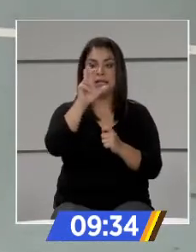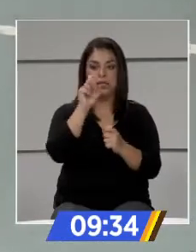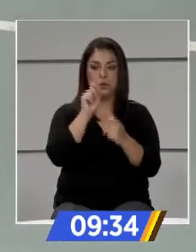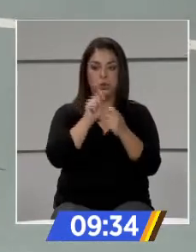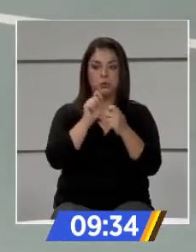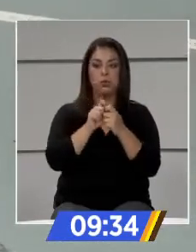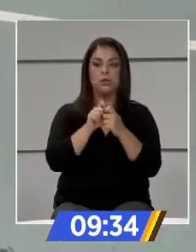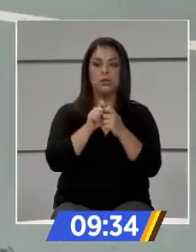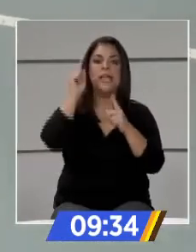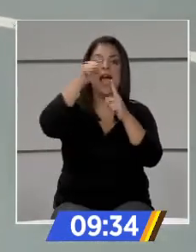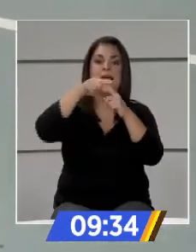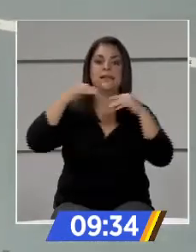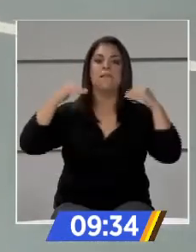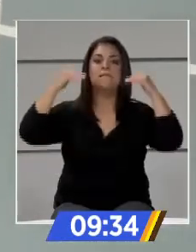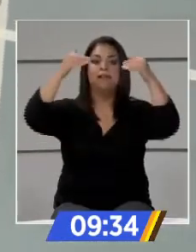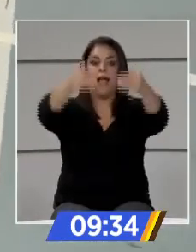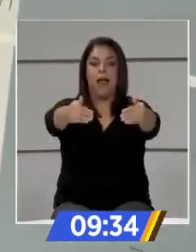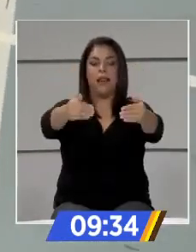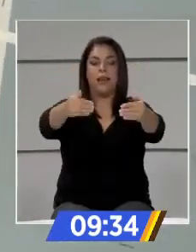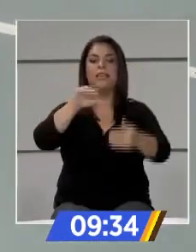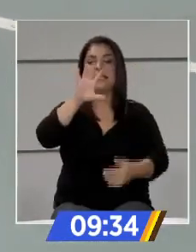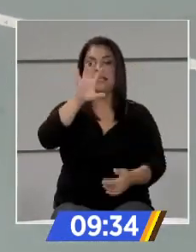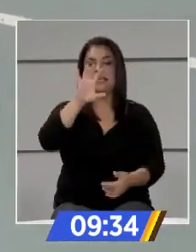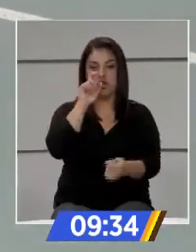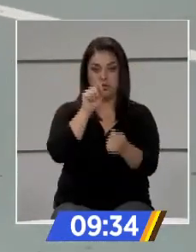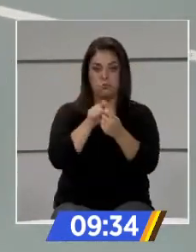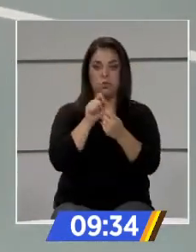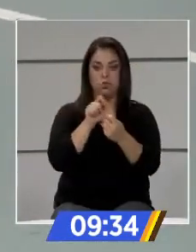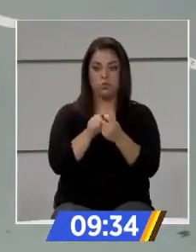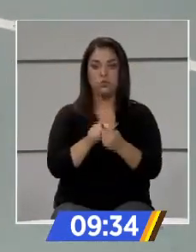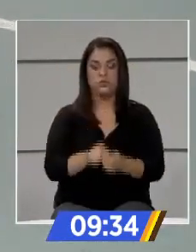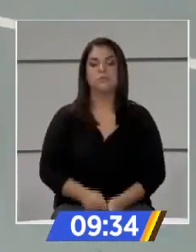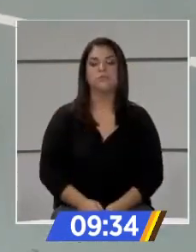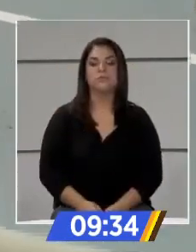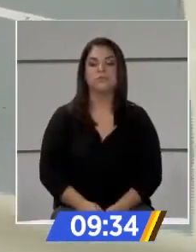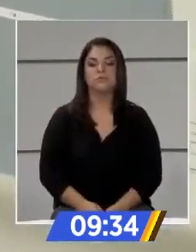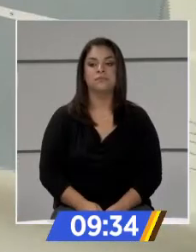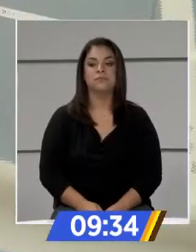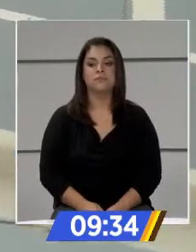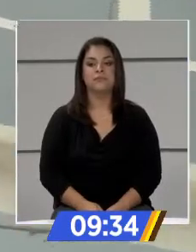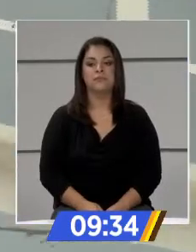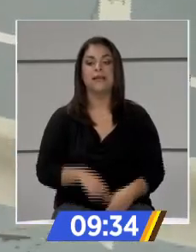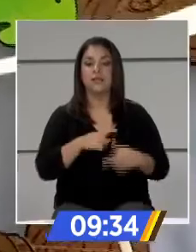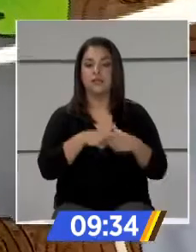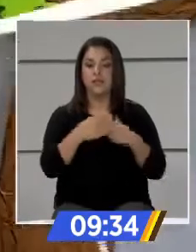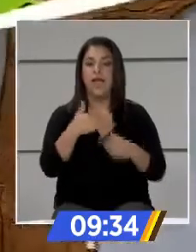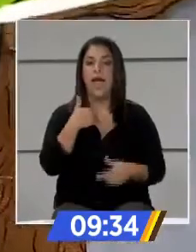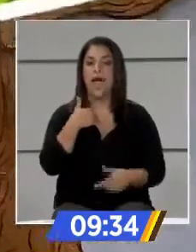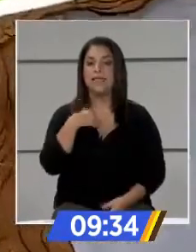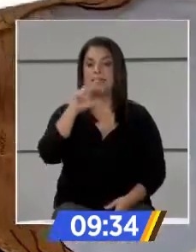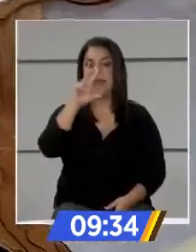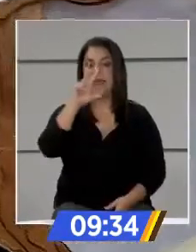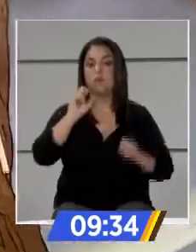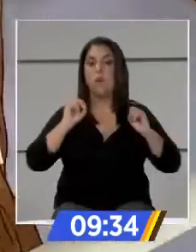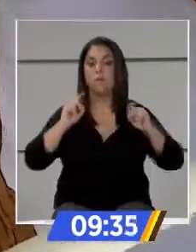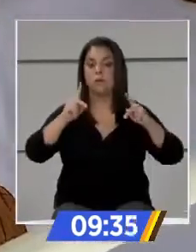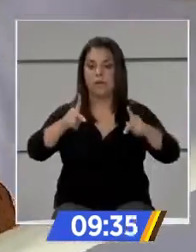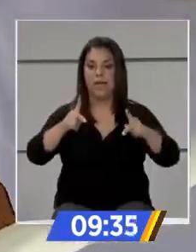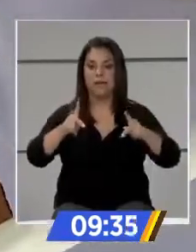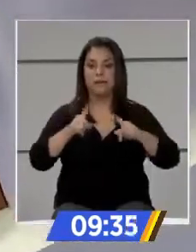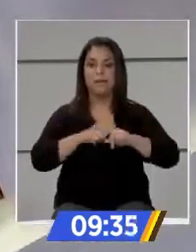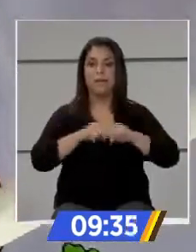allá, 500 puntos. Entonces, vamos a tener tres oportunidades. Ajá. Pero